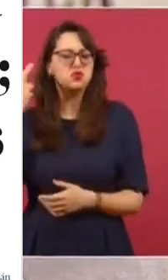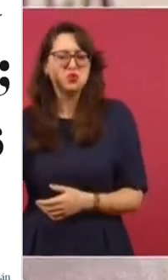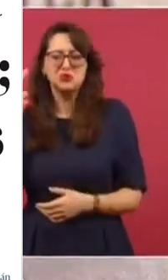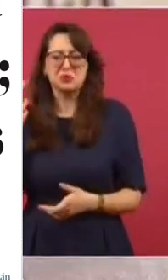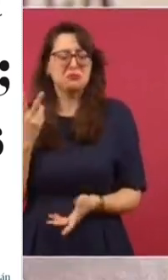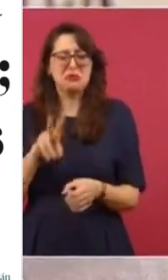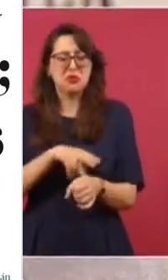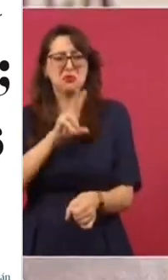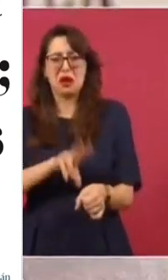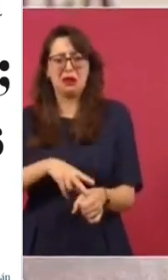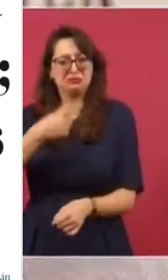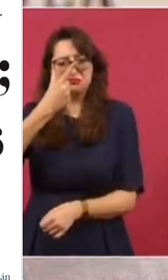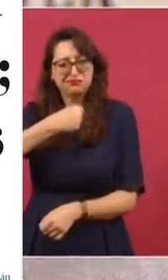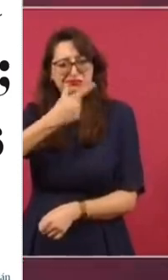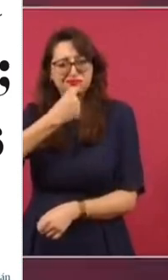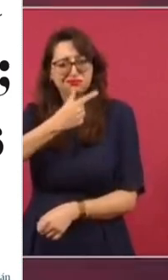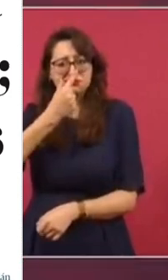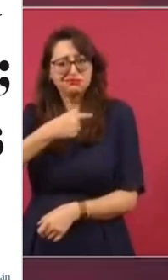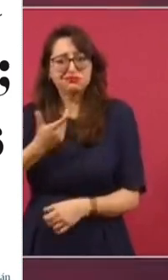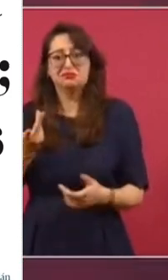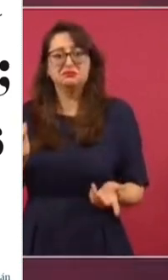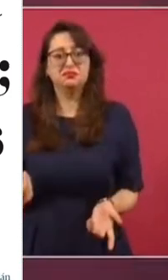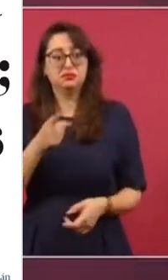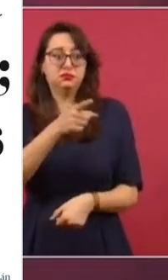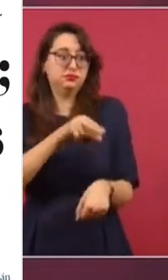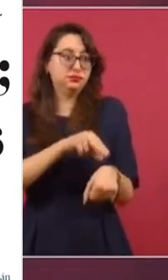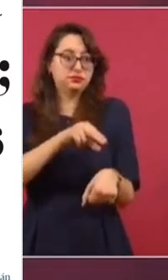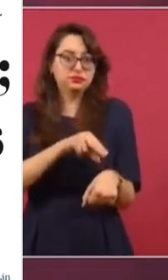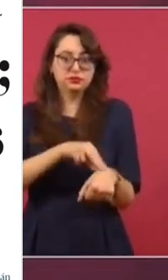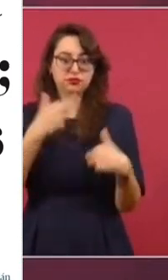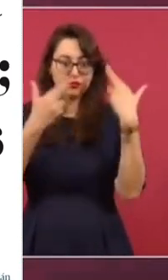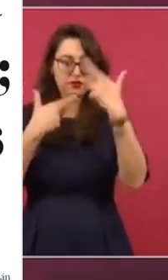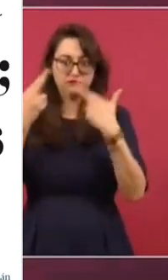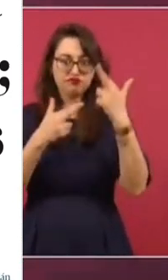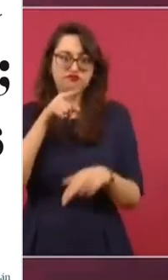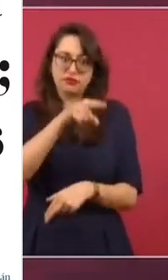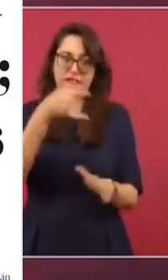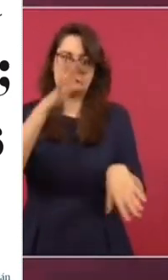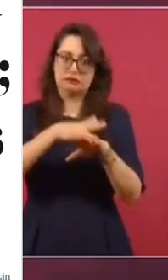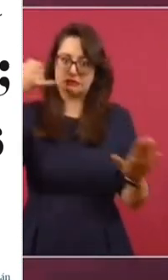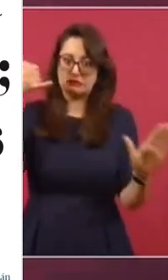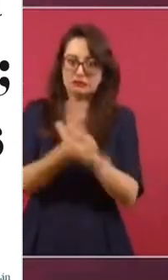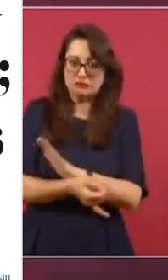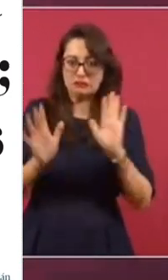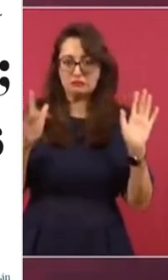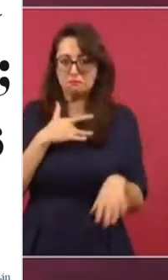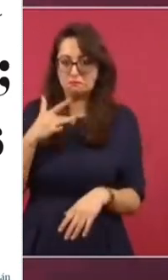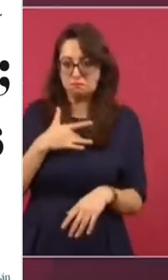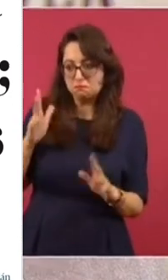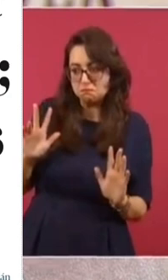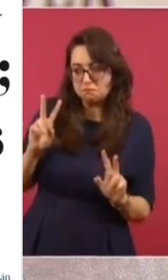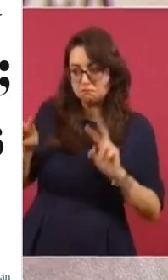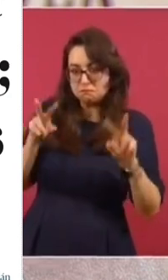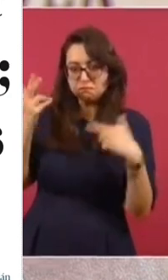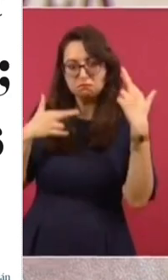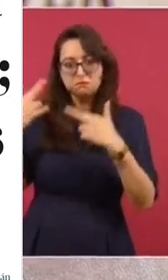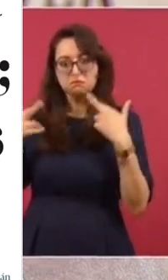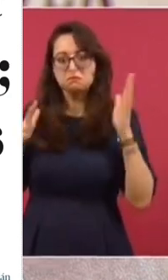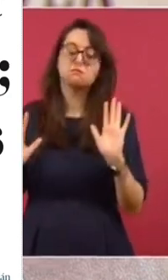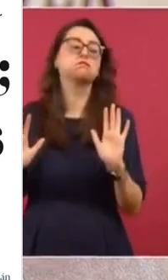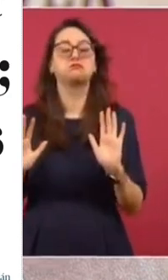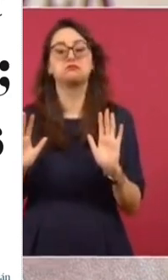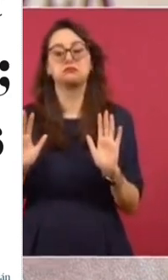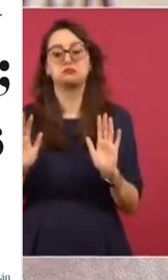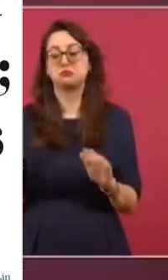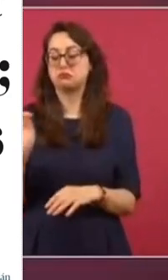son los síntomas normales de un resfriado. Los médicos toman la decisión o tienen la obligación de, ante una sintomatología de estas, descartar cualquier otro